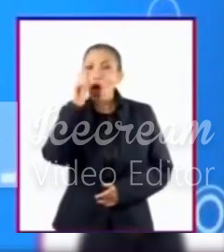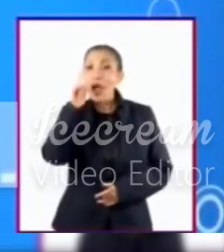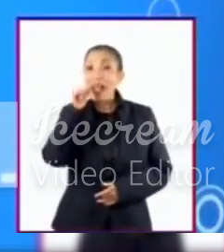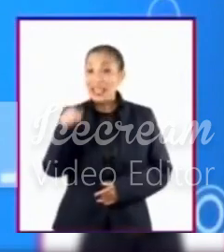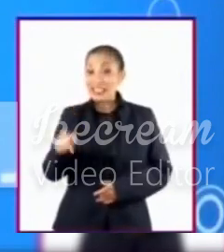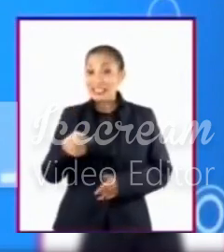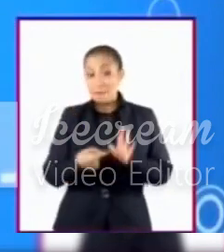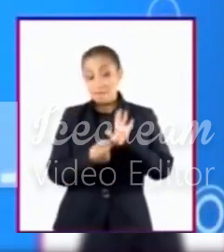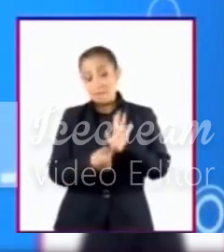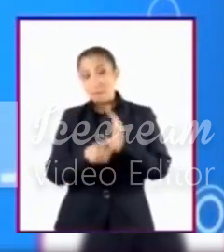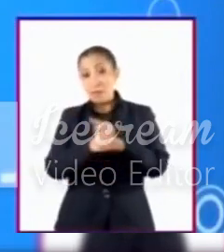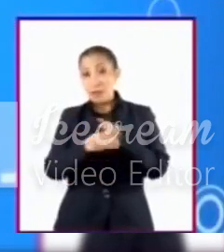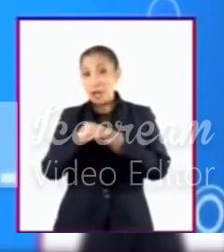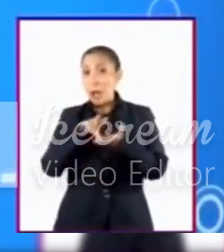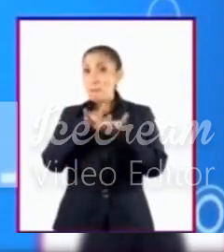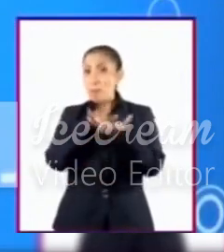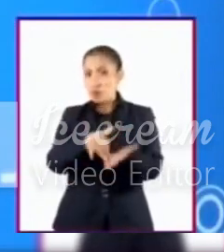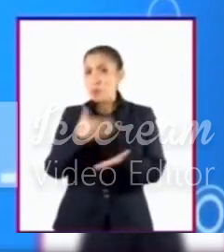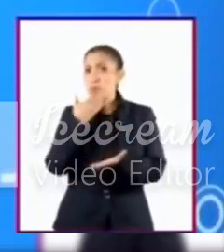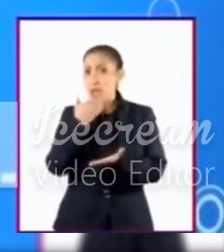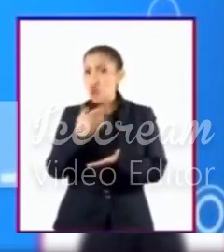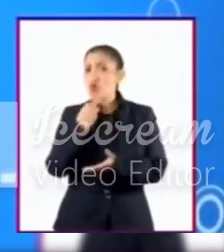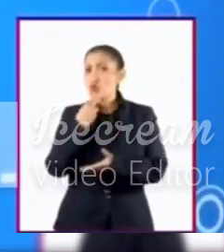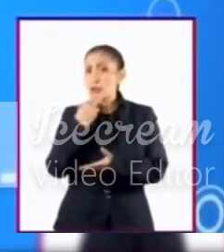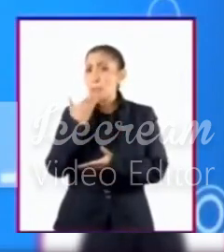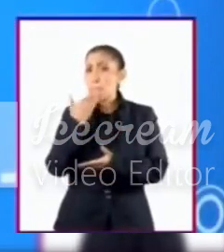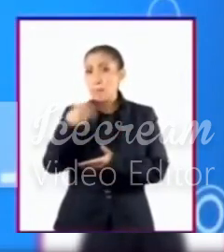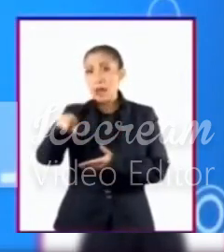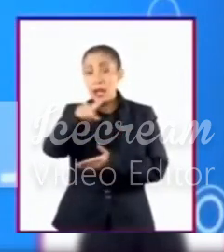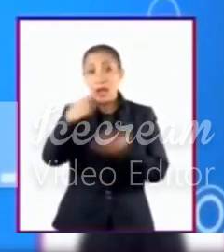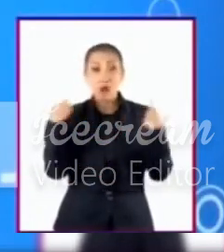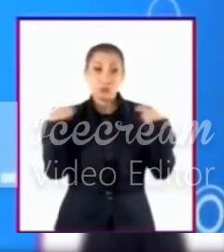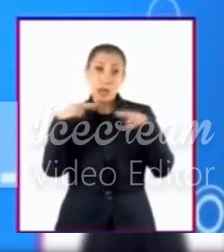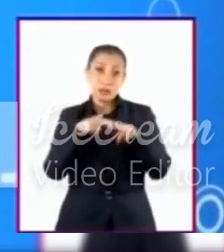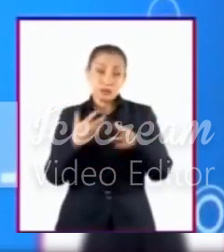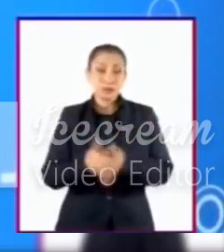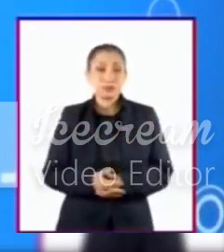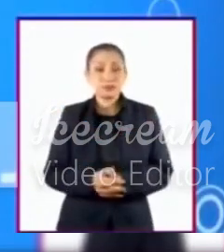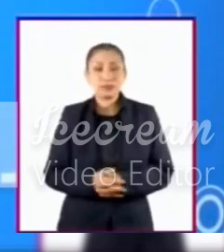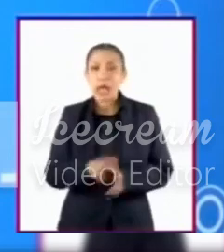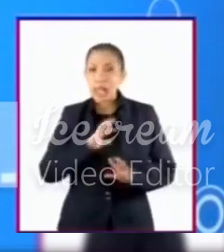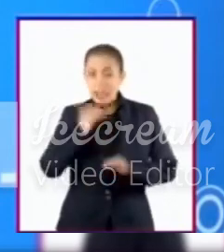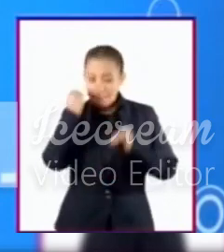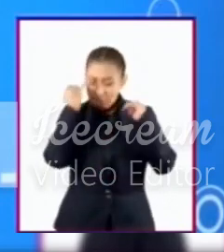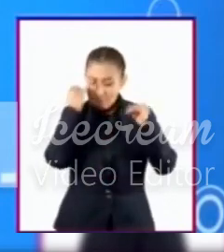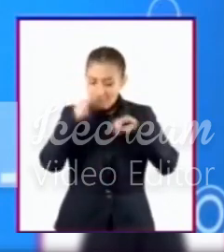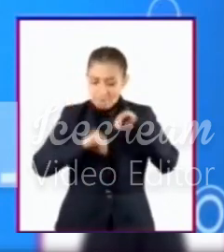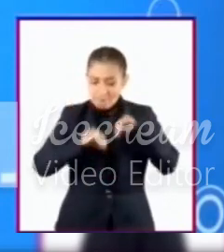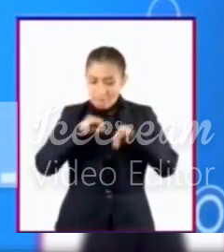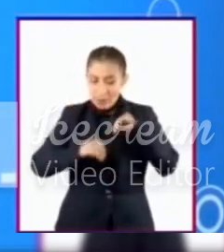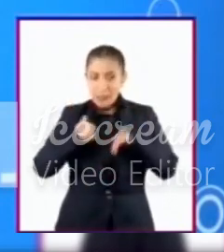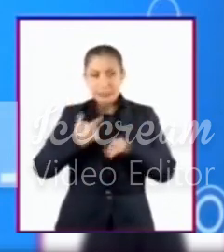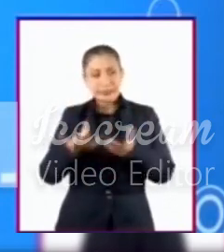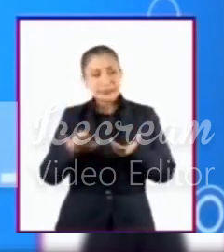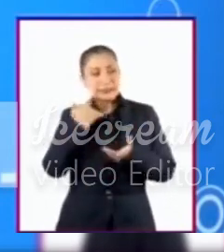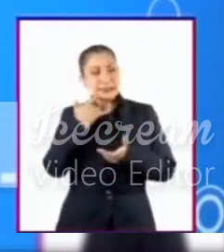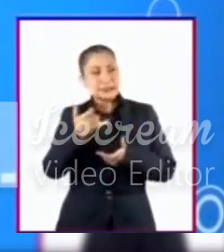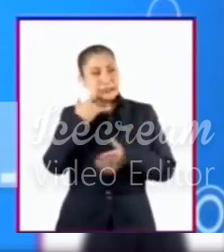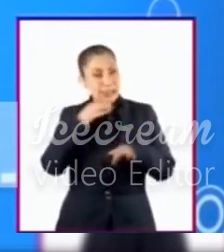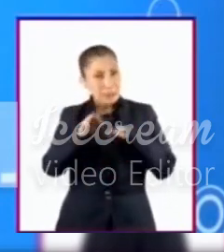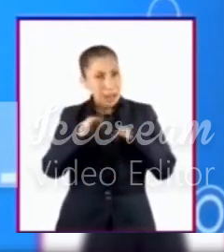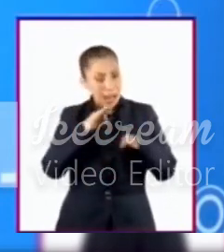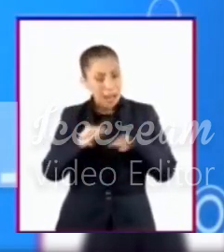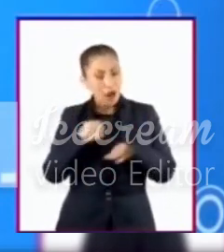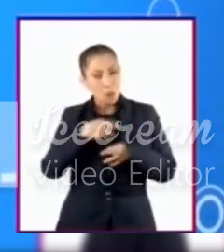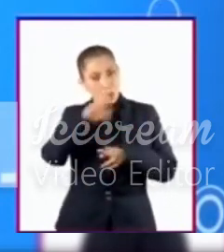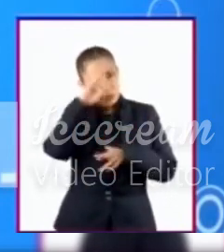este material sea de apoyo y utilidad para las y los colegas docentes. Lo hemos diseñado con nuestro mayor empeño, con